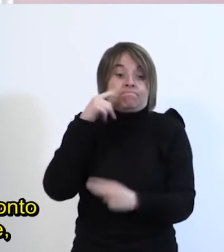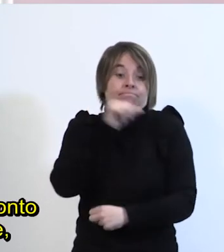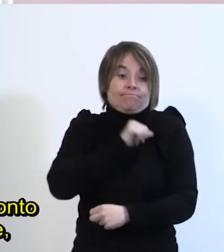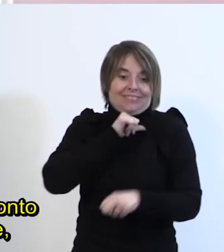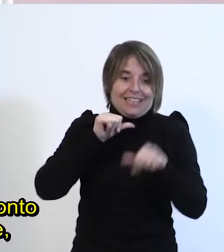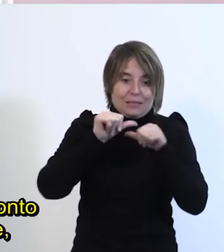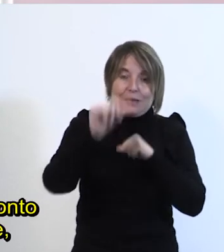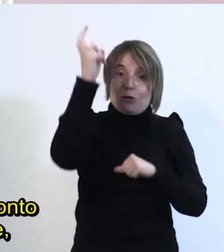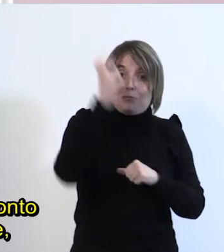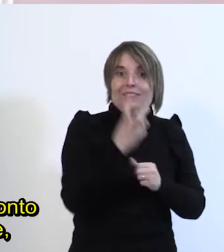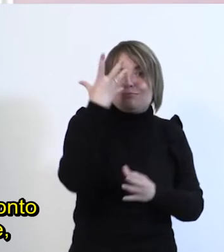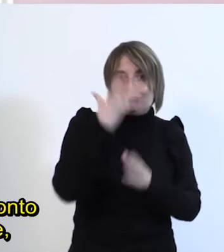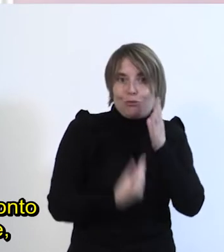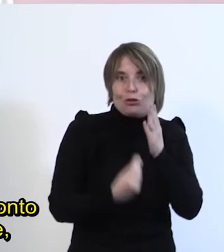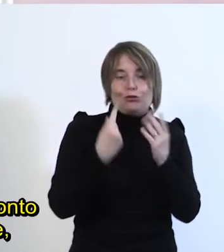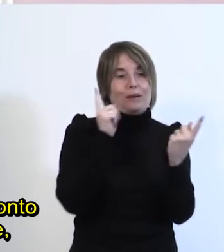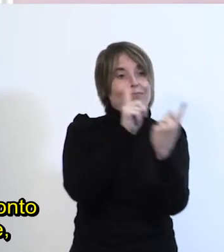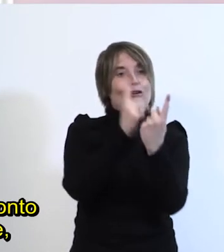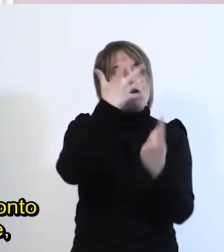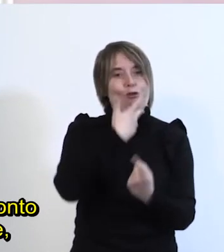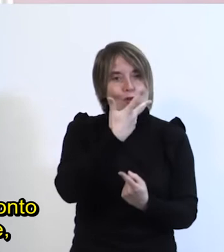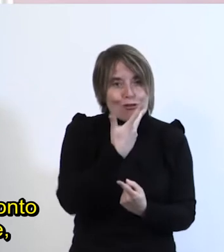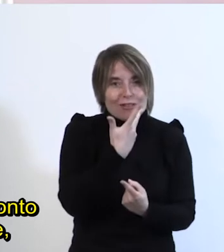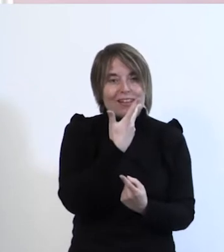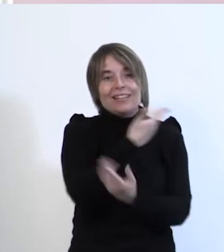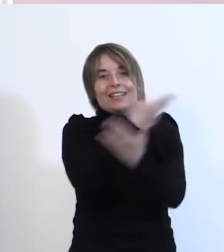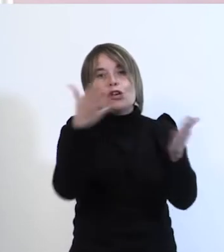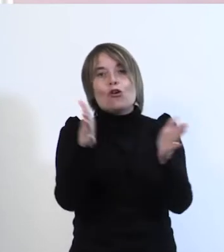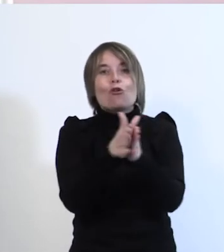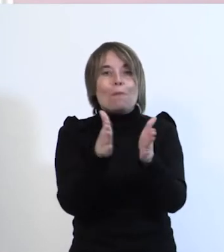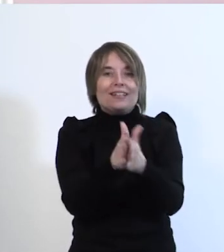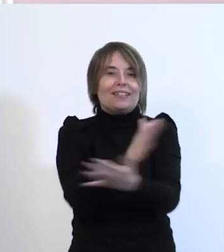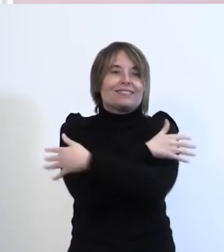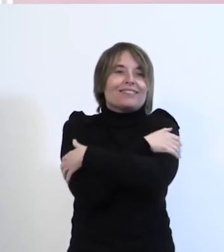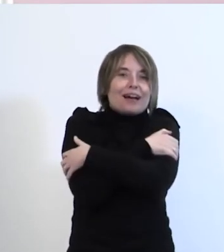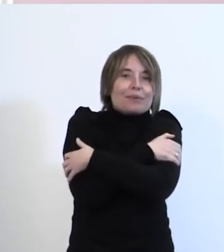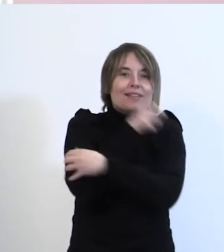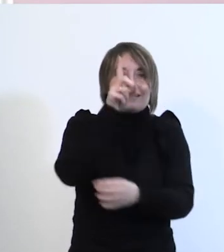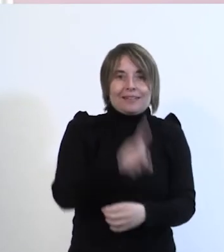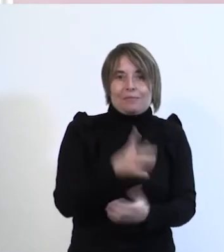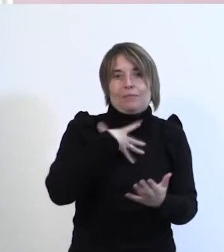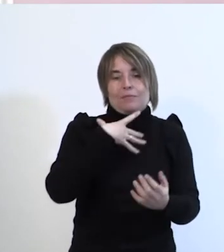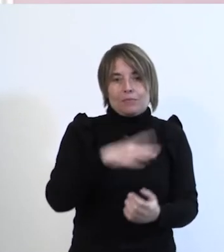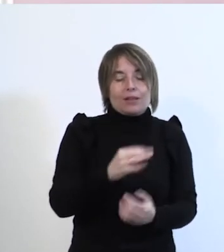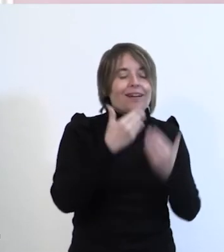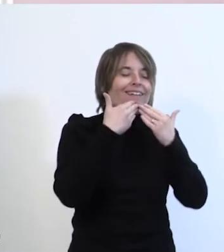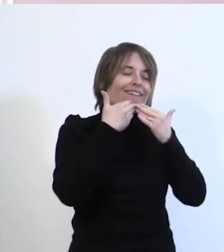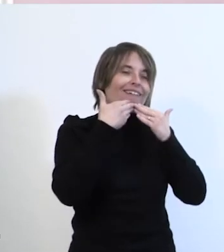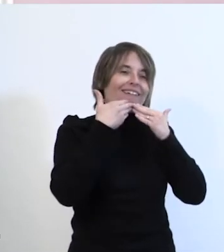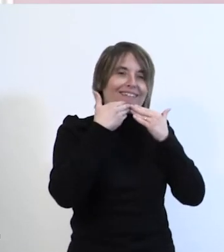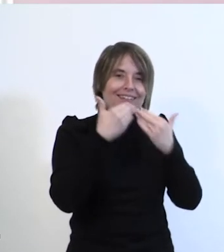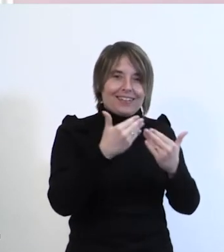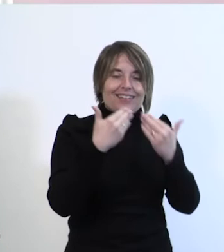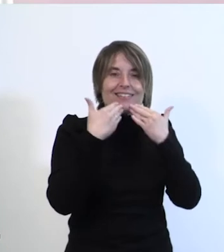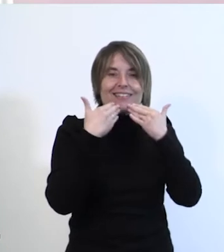que espero que puedas venir pronto para yo conocerte personalmente, para que otras te puedan abrazar de nuevo.